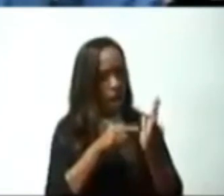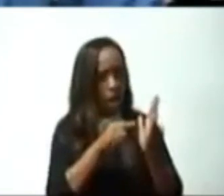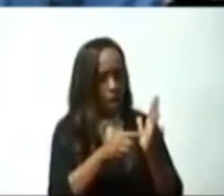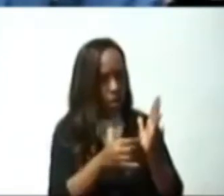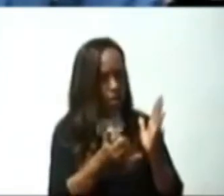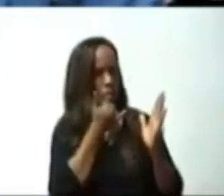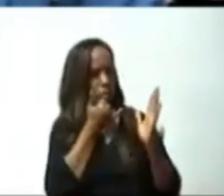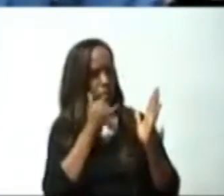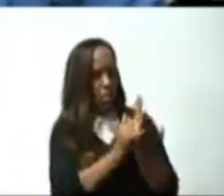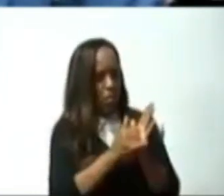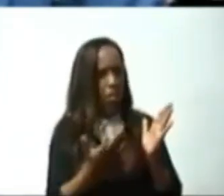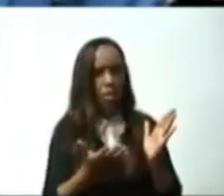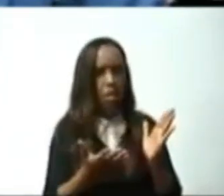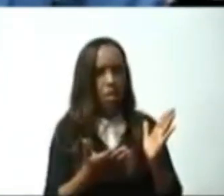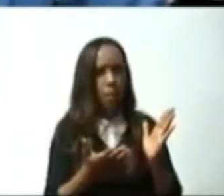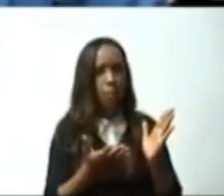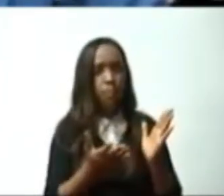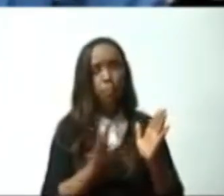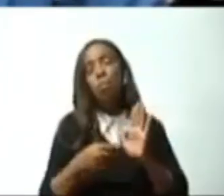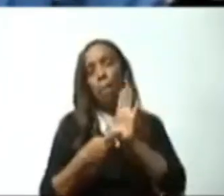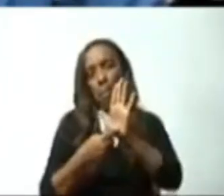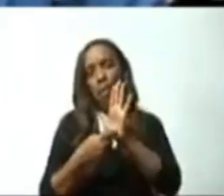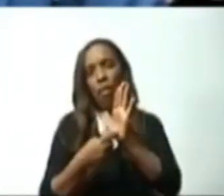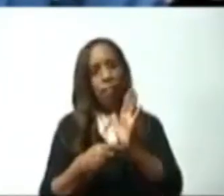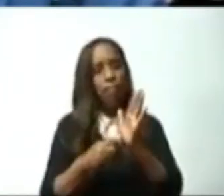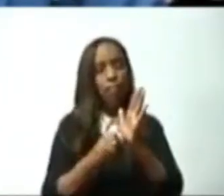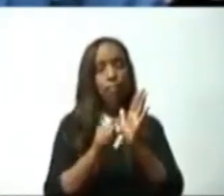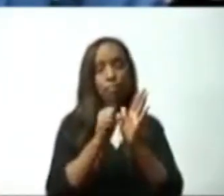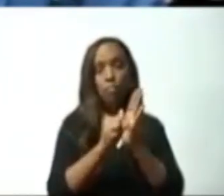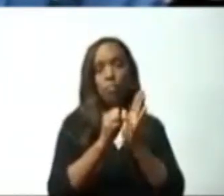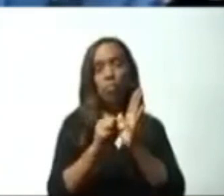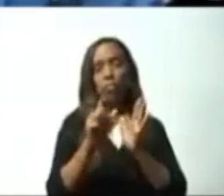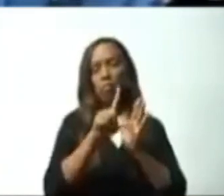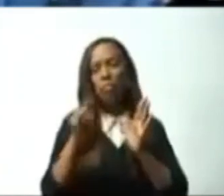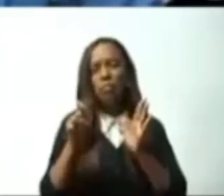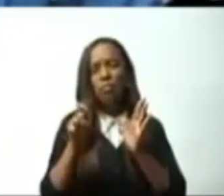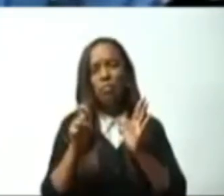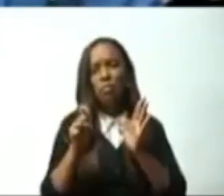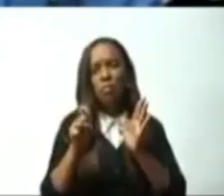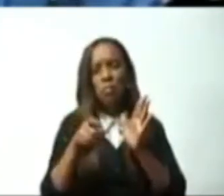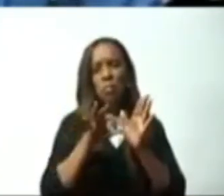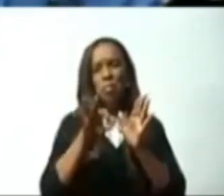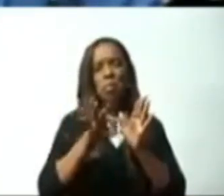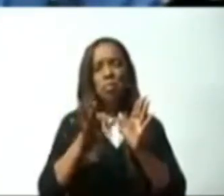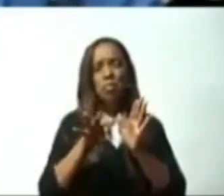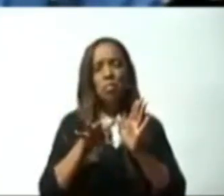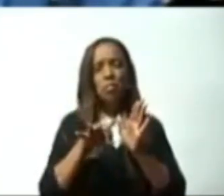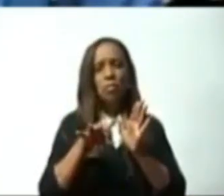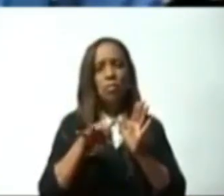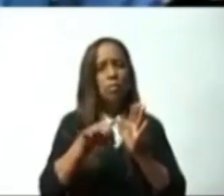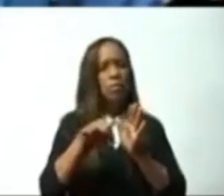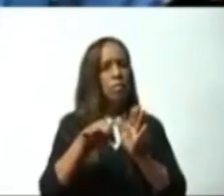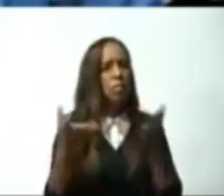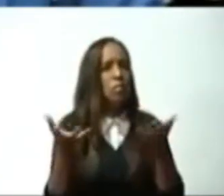artículo 100? El artículo 100 establece lo siguiente. En su parte